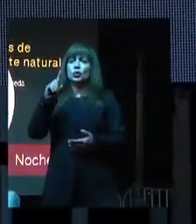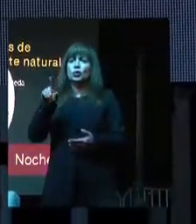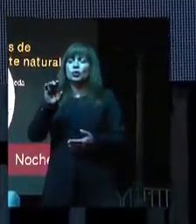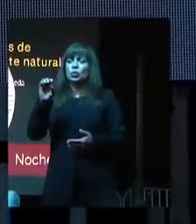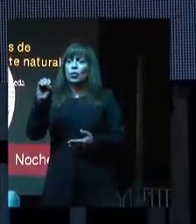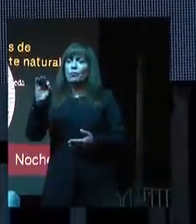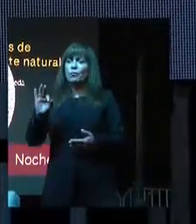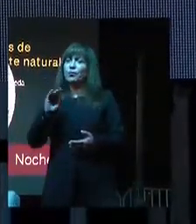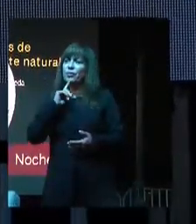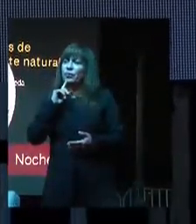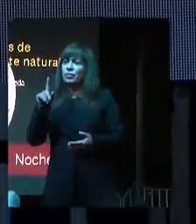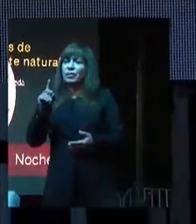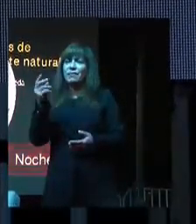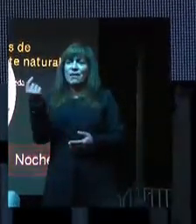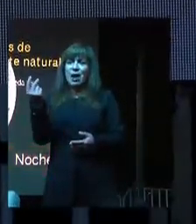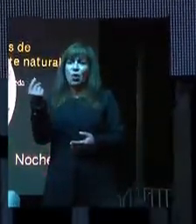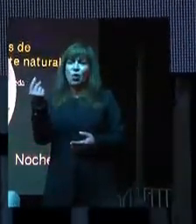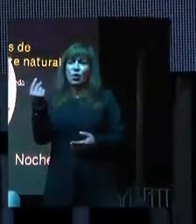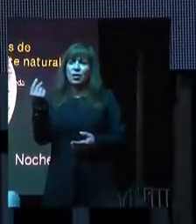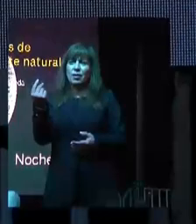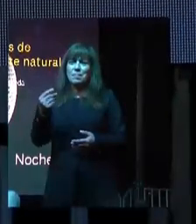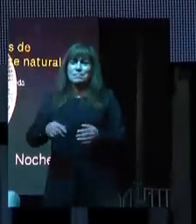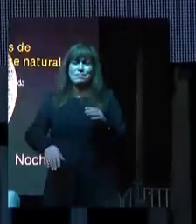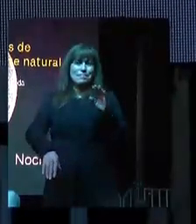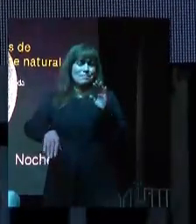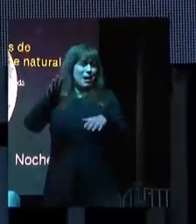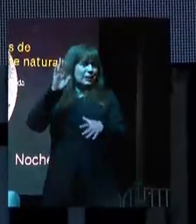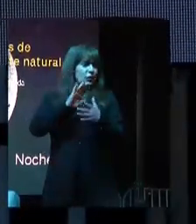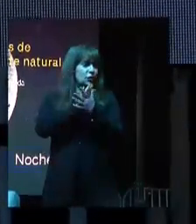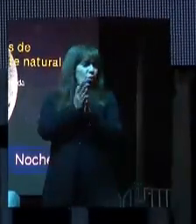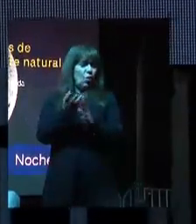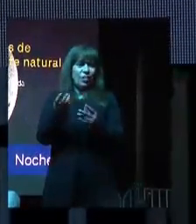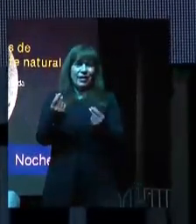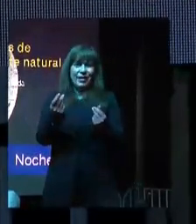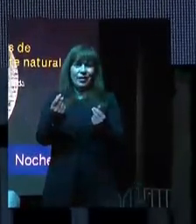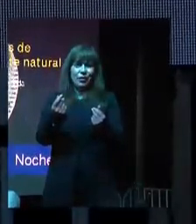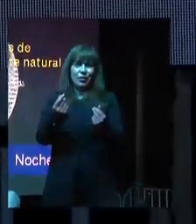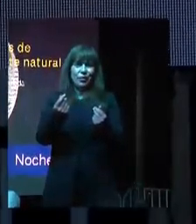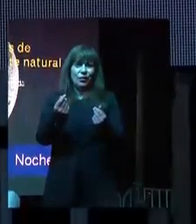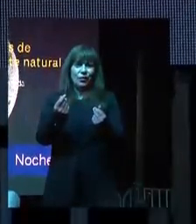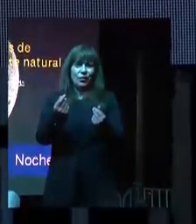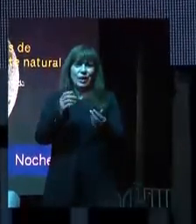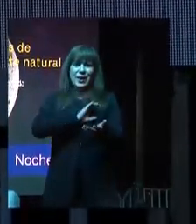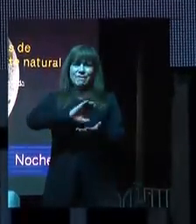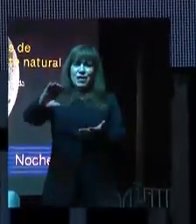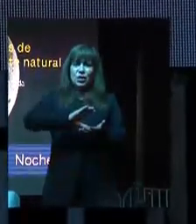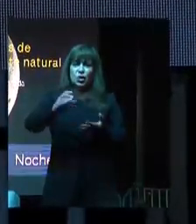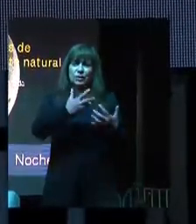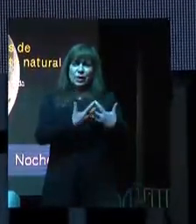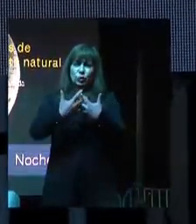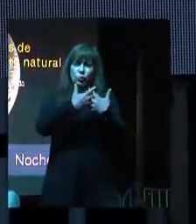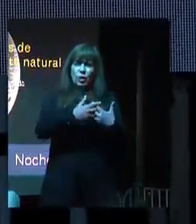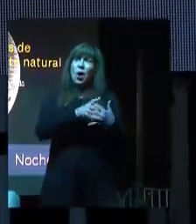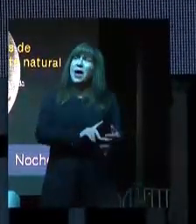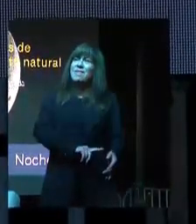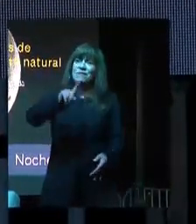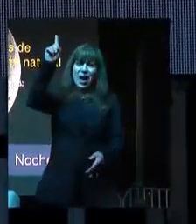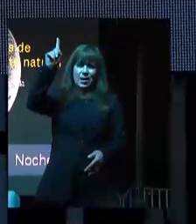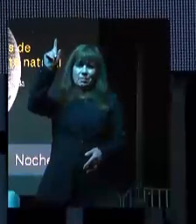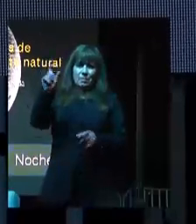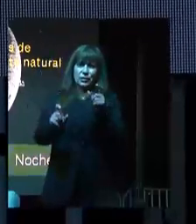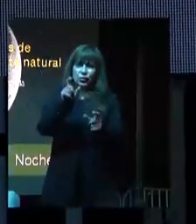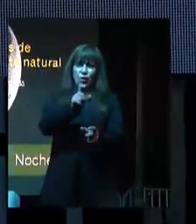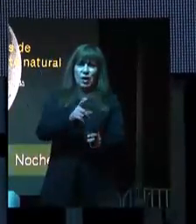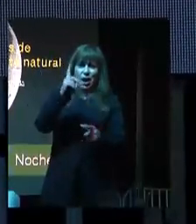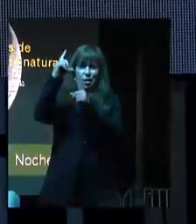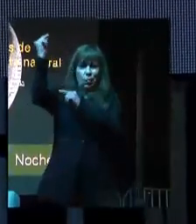bolsa más que toda la plata que invirtió Estados Unidos en mandar gente a la Luna. Entonces, es una de las empresas